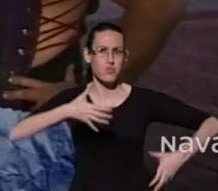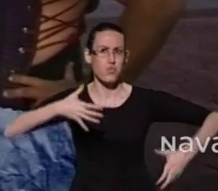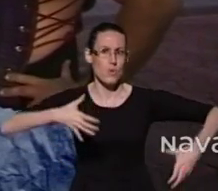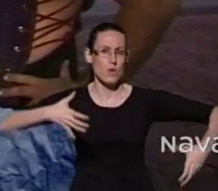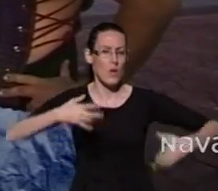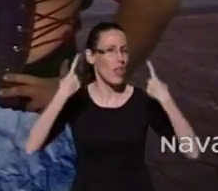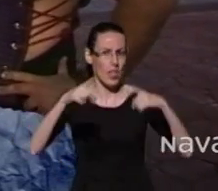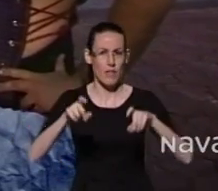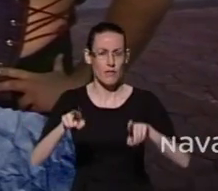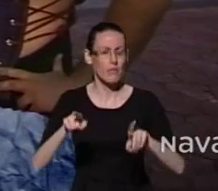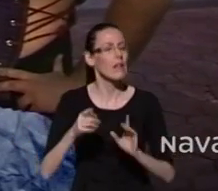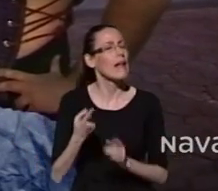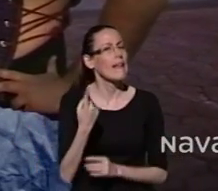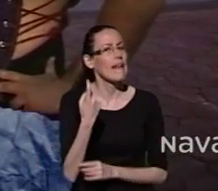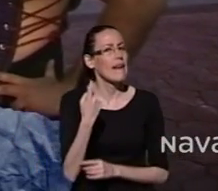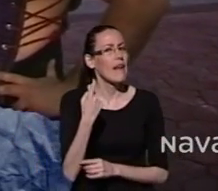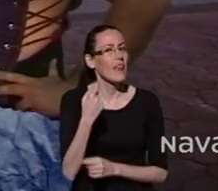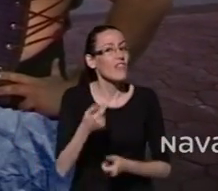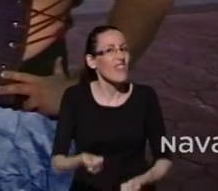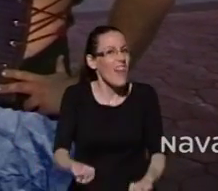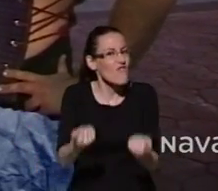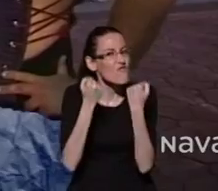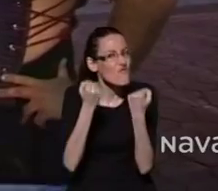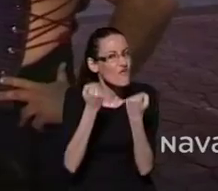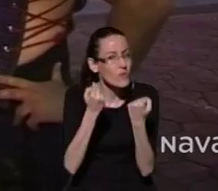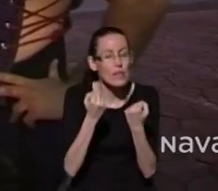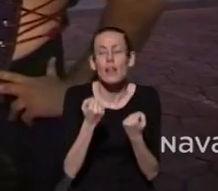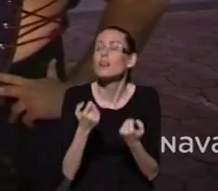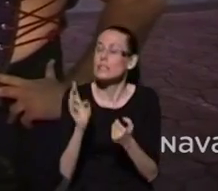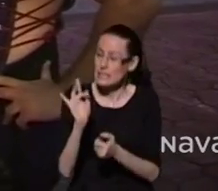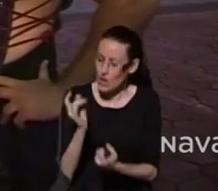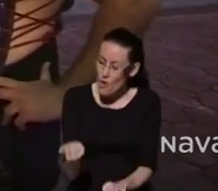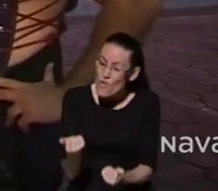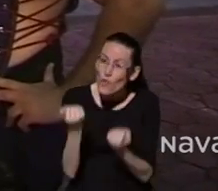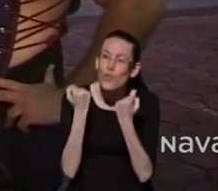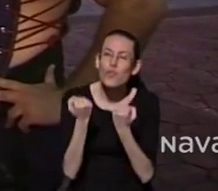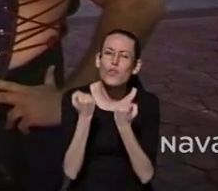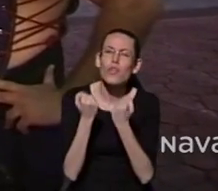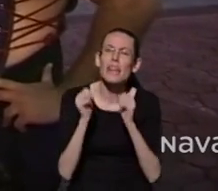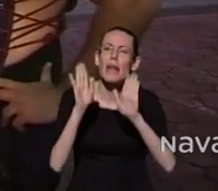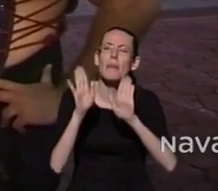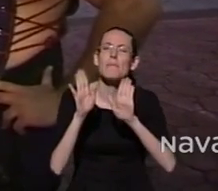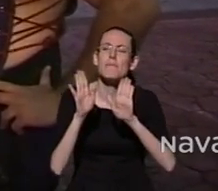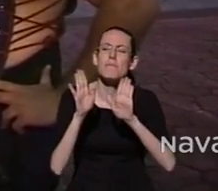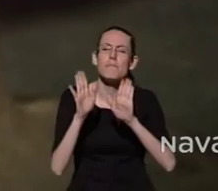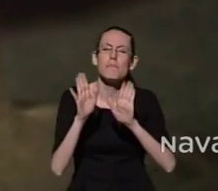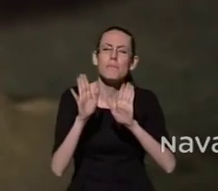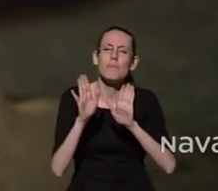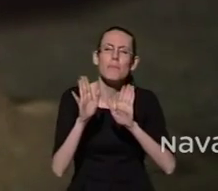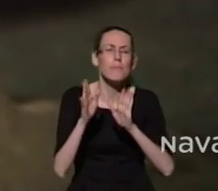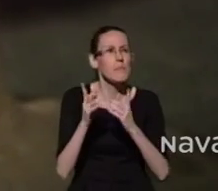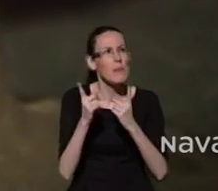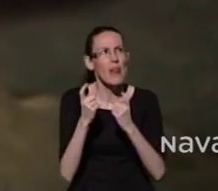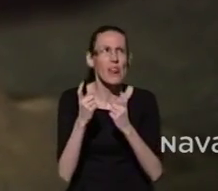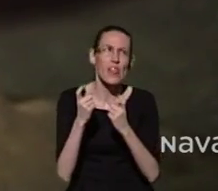que no solo es cuestión de fuerza. No, fuerza yo diría igual menos y todo, igual